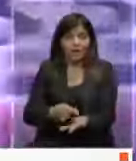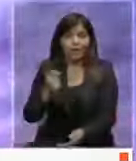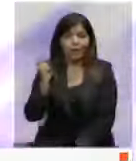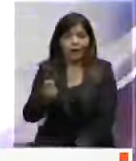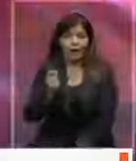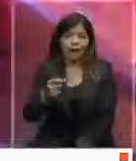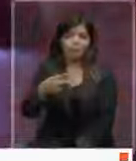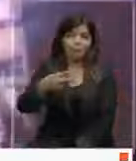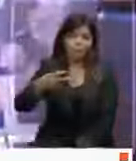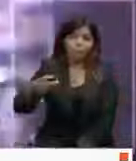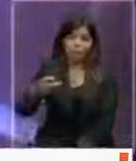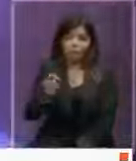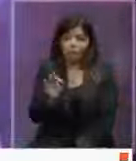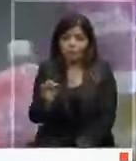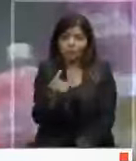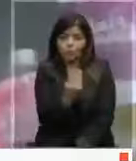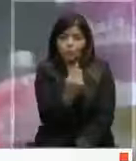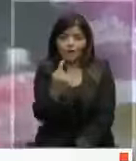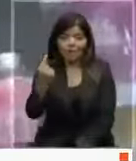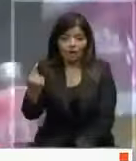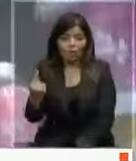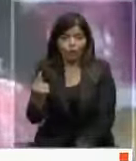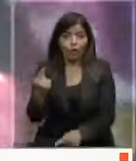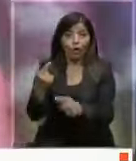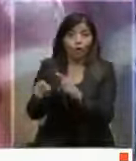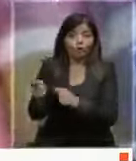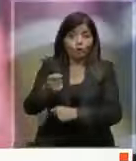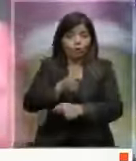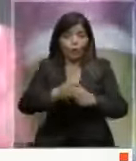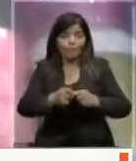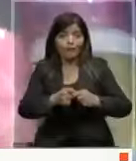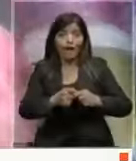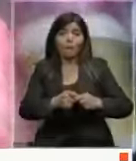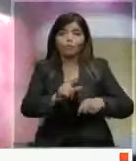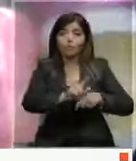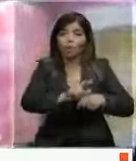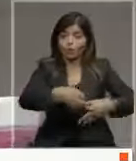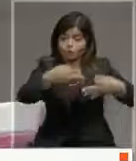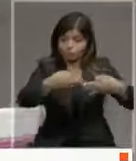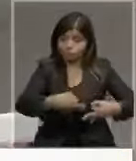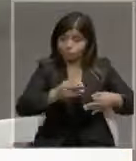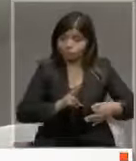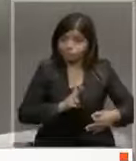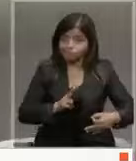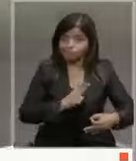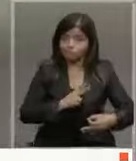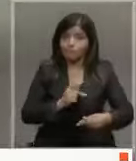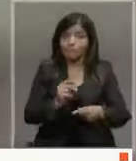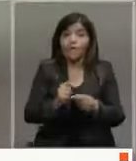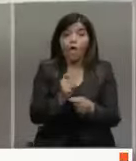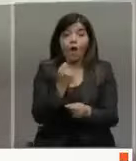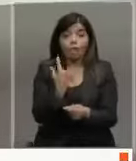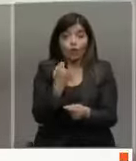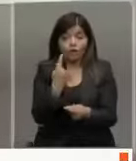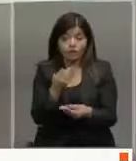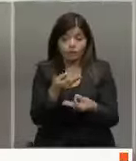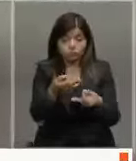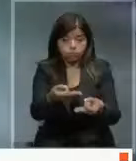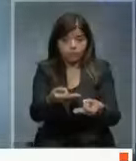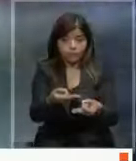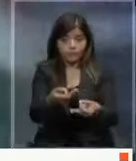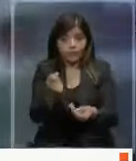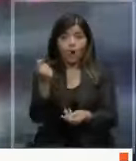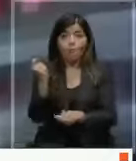de 200es por cada unidad otros los compramos en comercios establecidos donde incluso nos dieron boleta por uno de ellos no